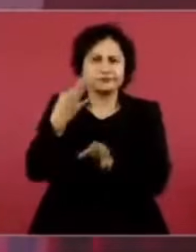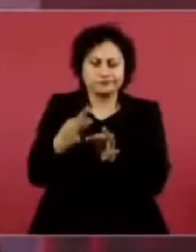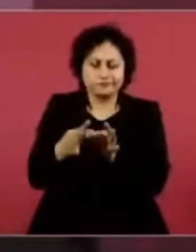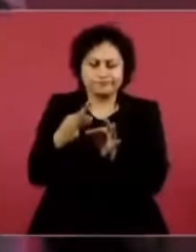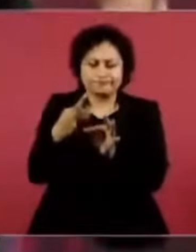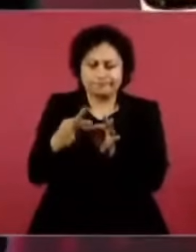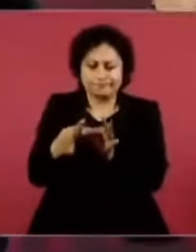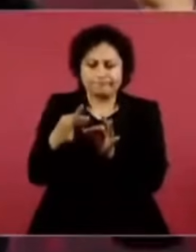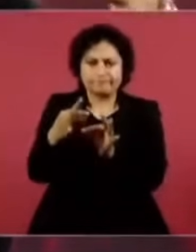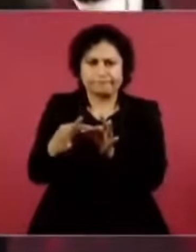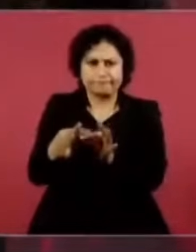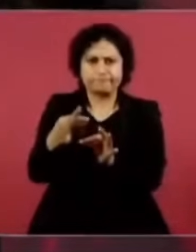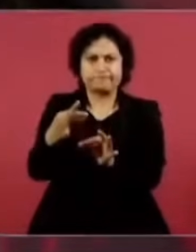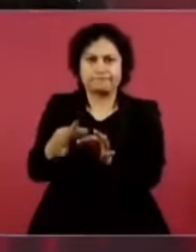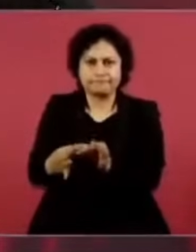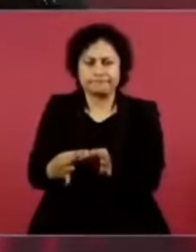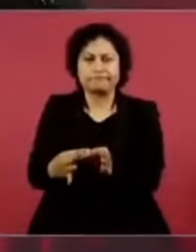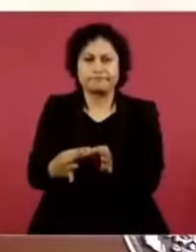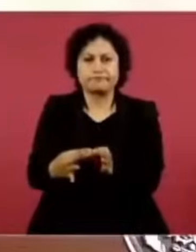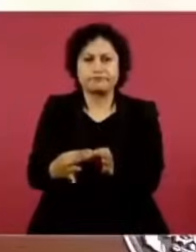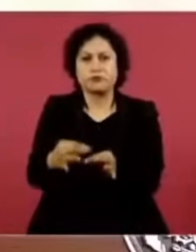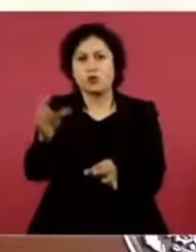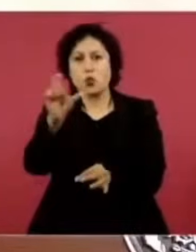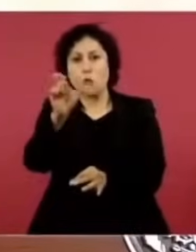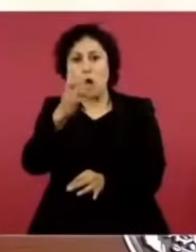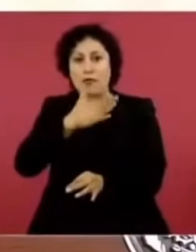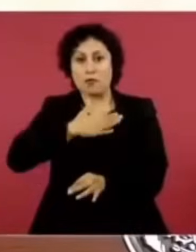mandato, va a estar